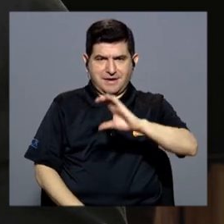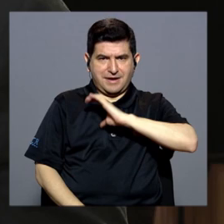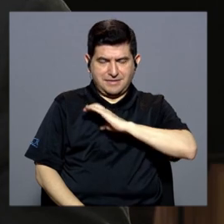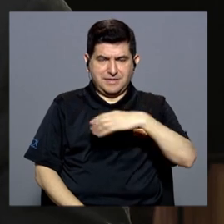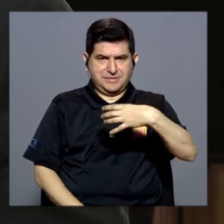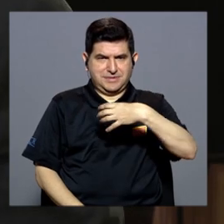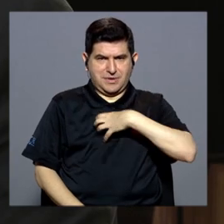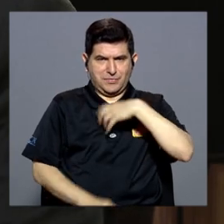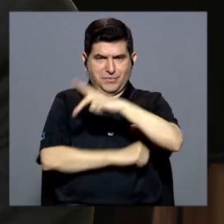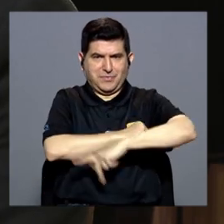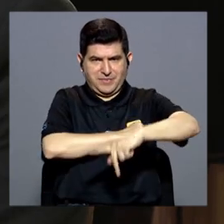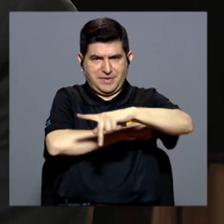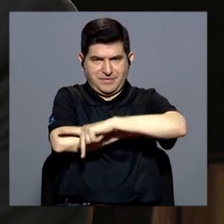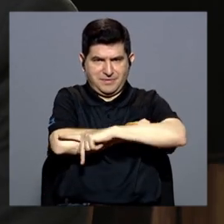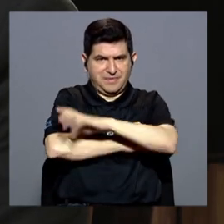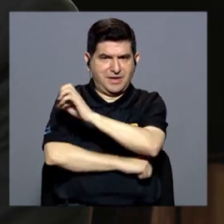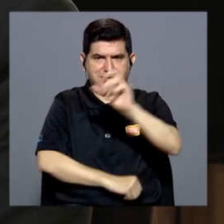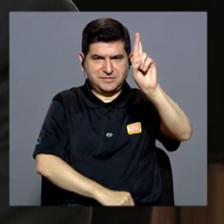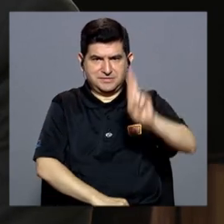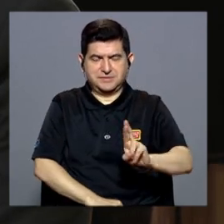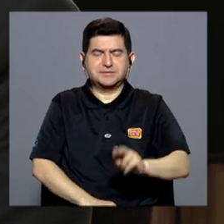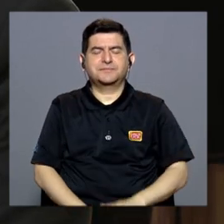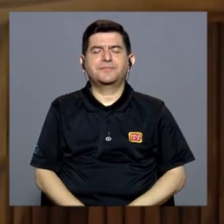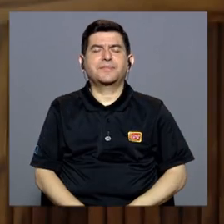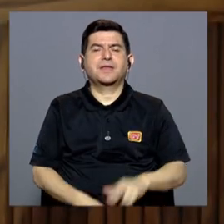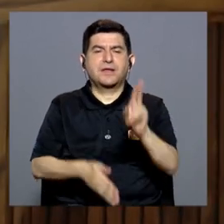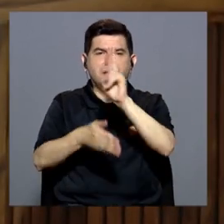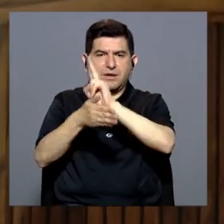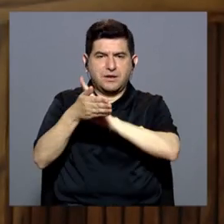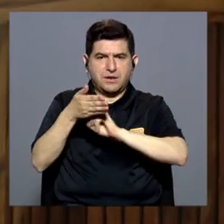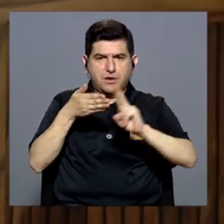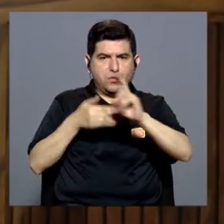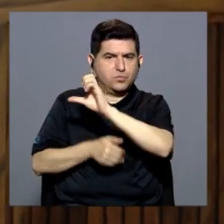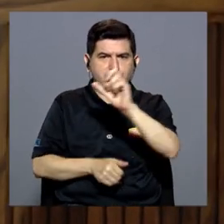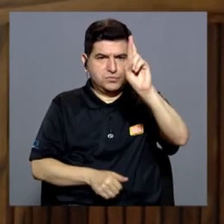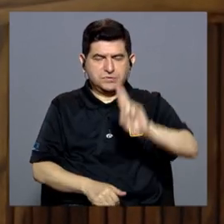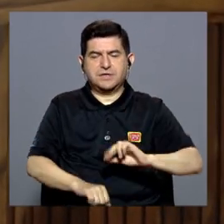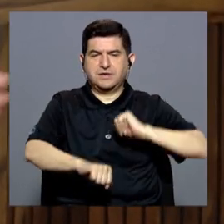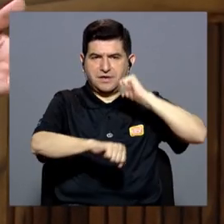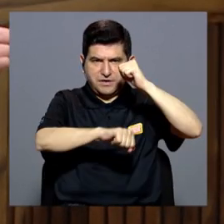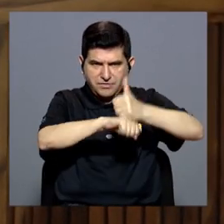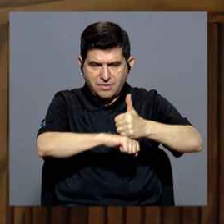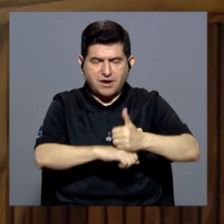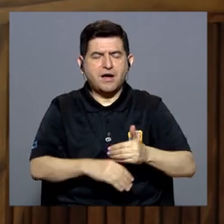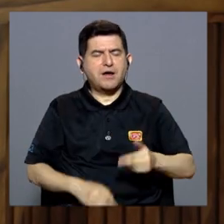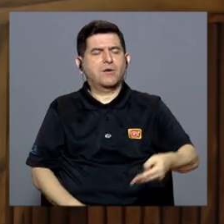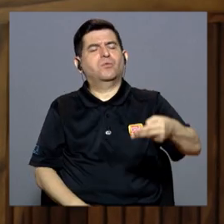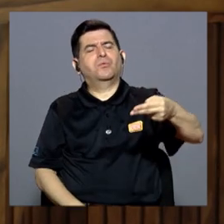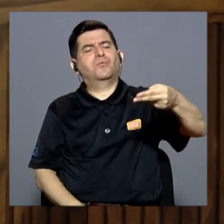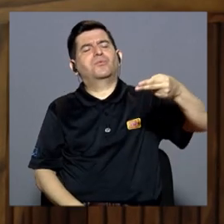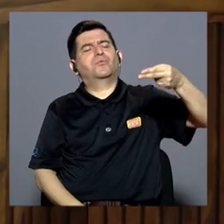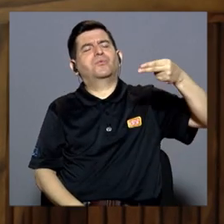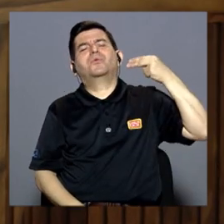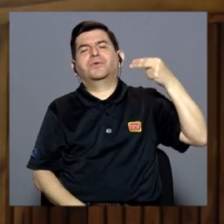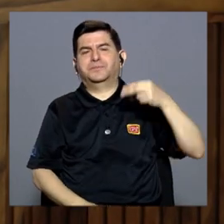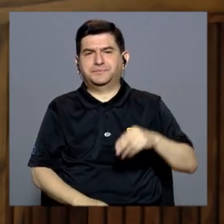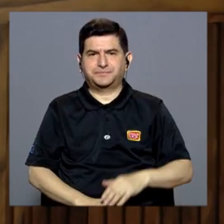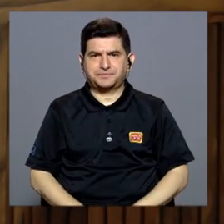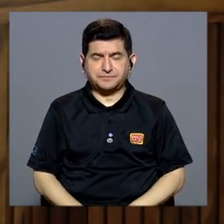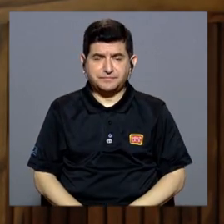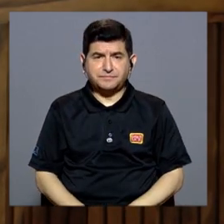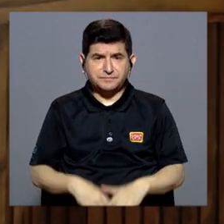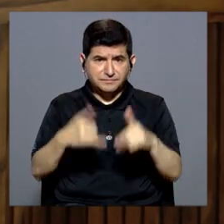país, Costa Rica? La Universidad de Costa Rica ha definido a lo largo de su historia, que